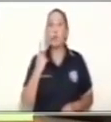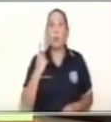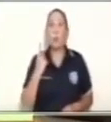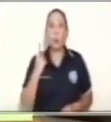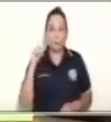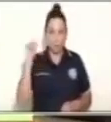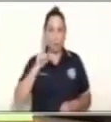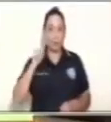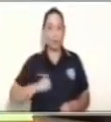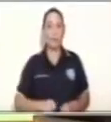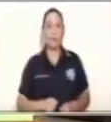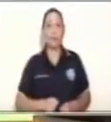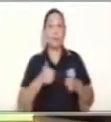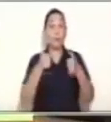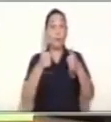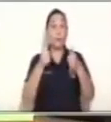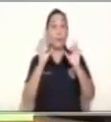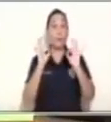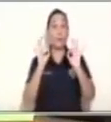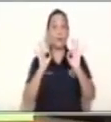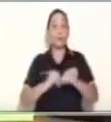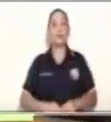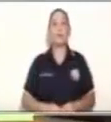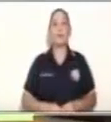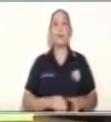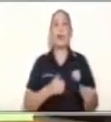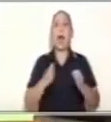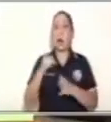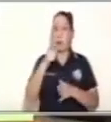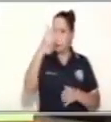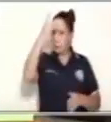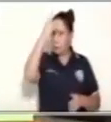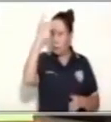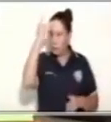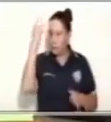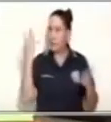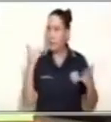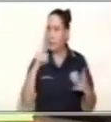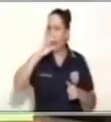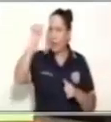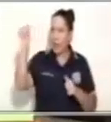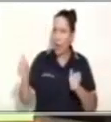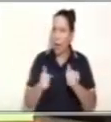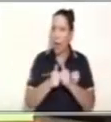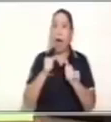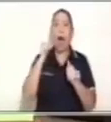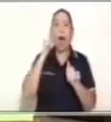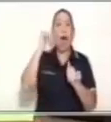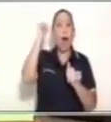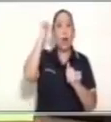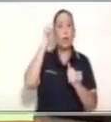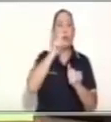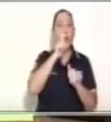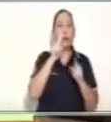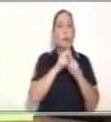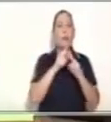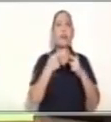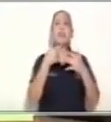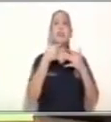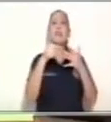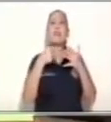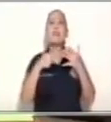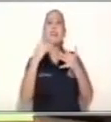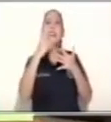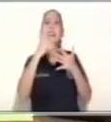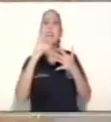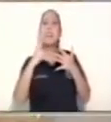su. Muy bien. Entonces, de tarea te queda en casa decirle al adulto que te acompaña que te realice un dictado de la letra S con